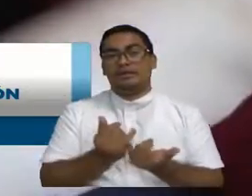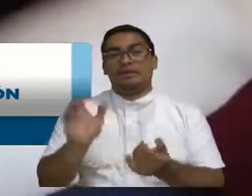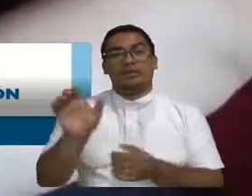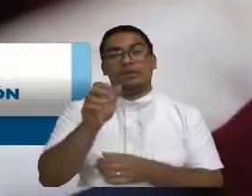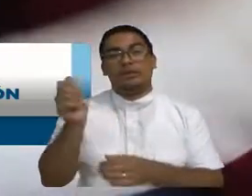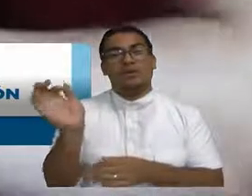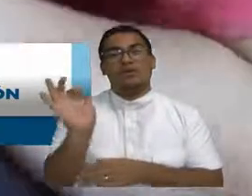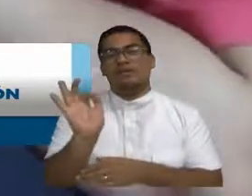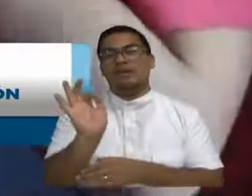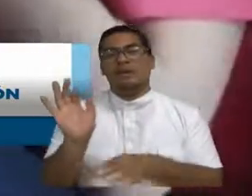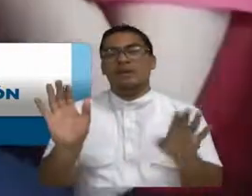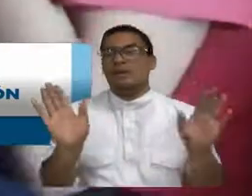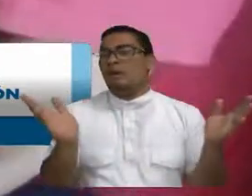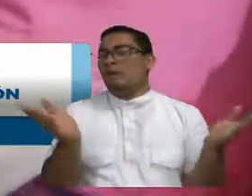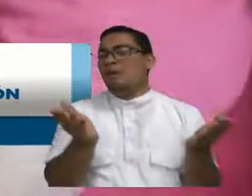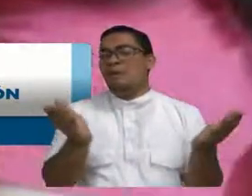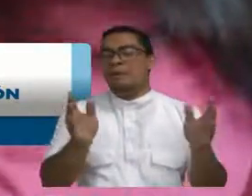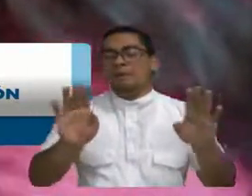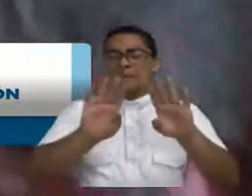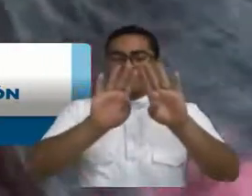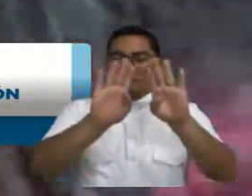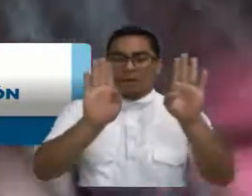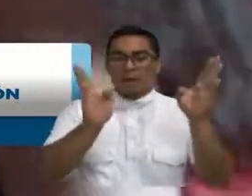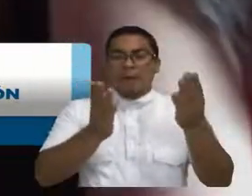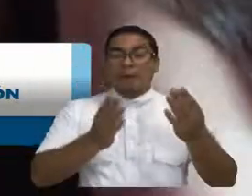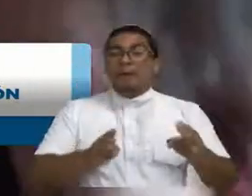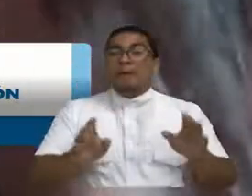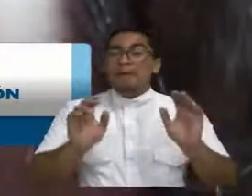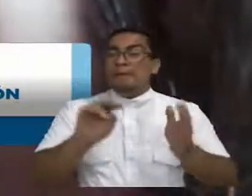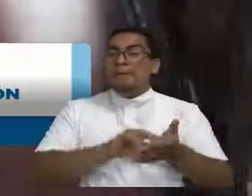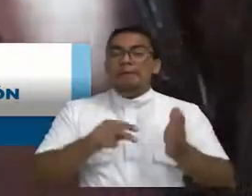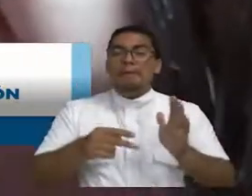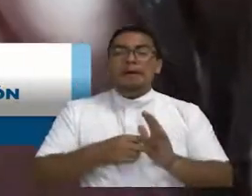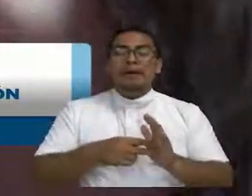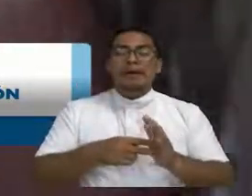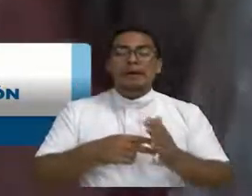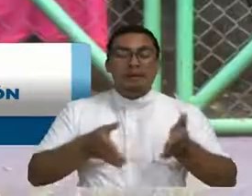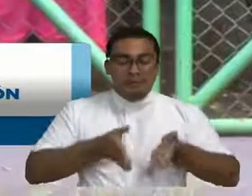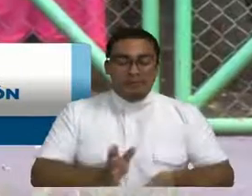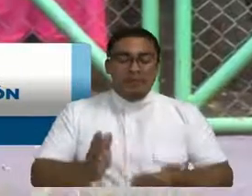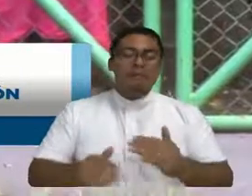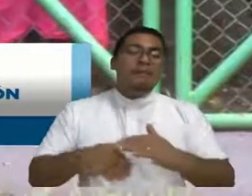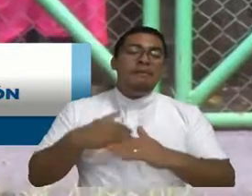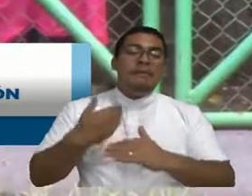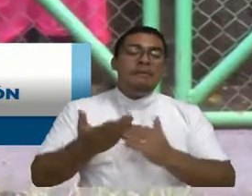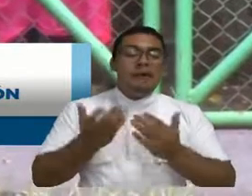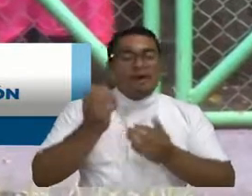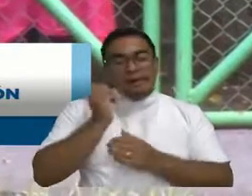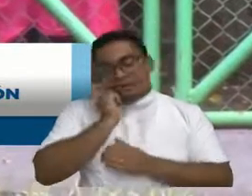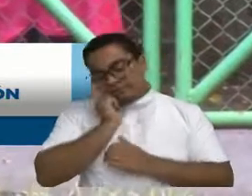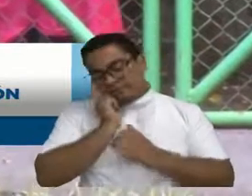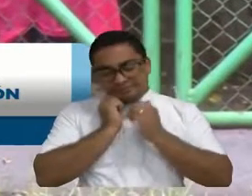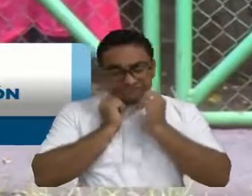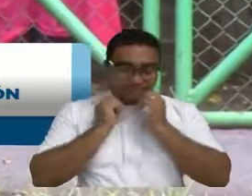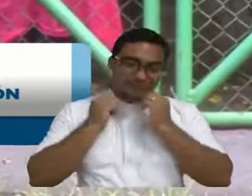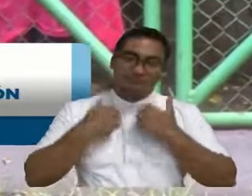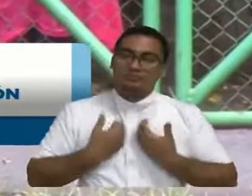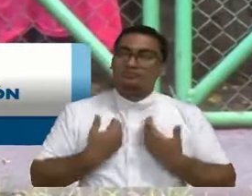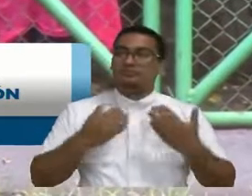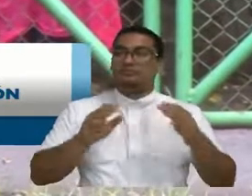esta mujer está en el estado de depresión postparto. Claro que sí. Una mujer que pasa mucho tiempo